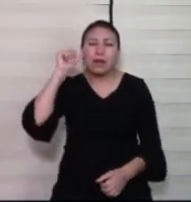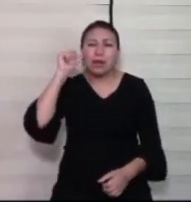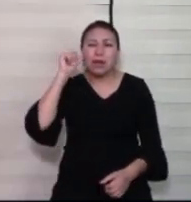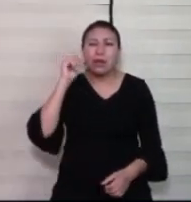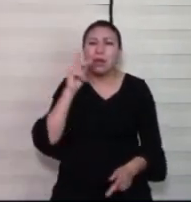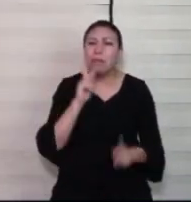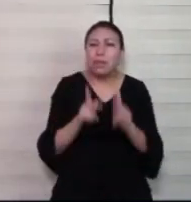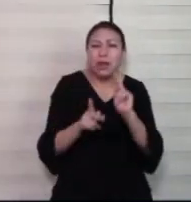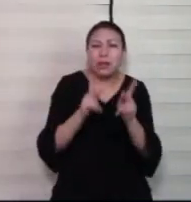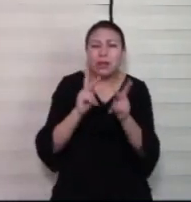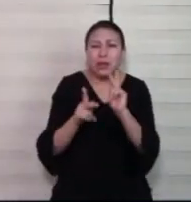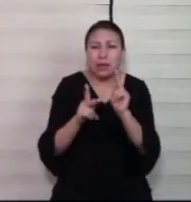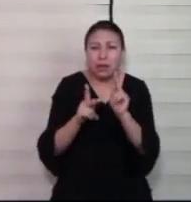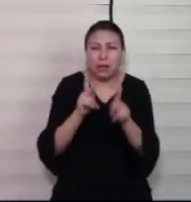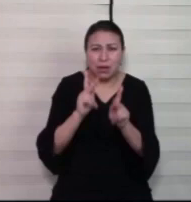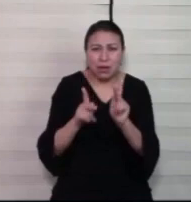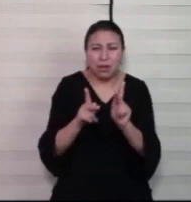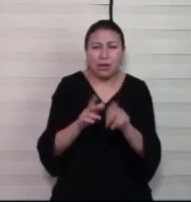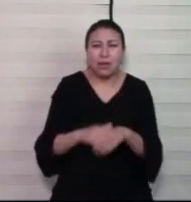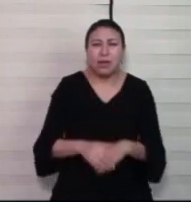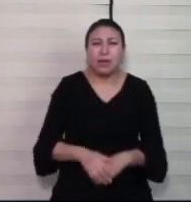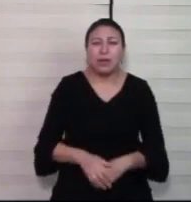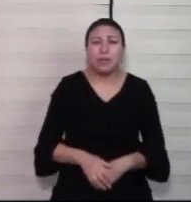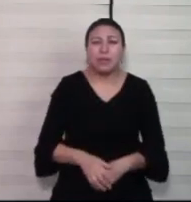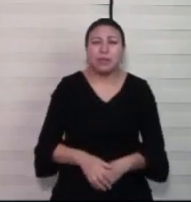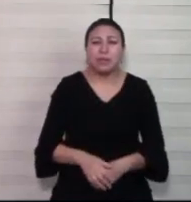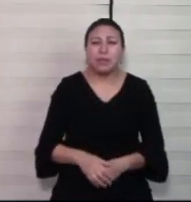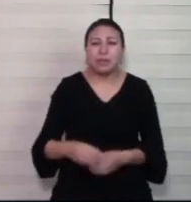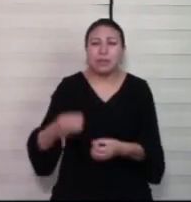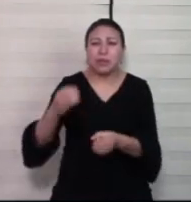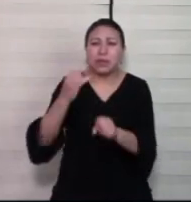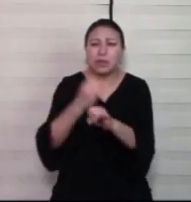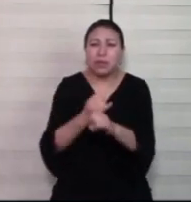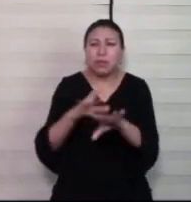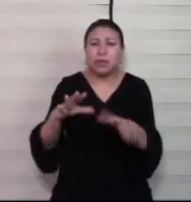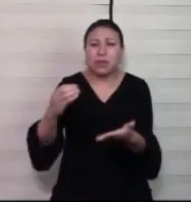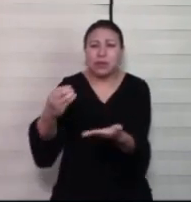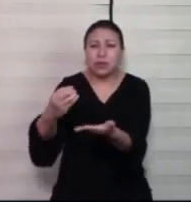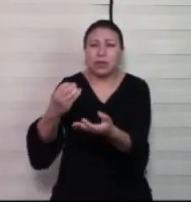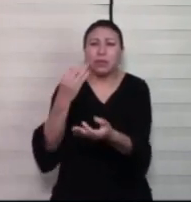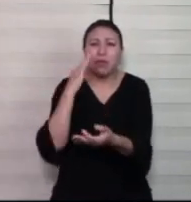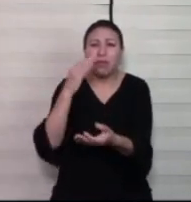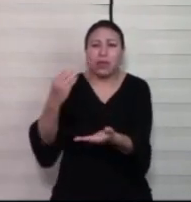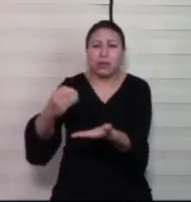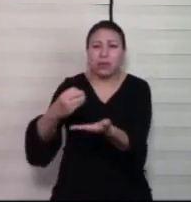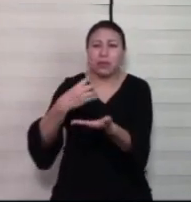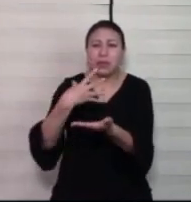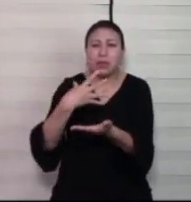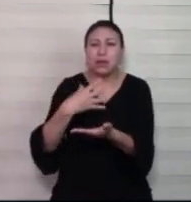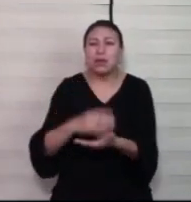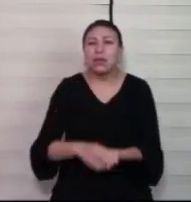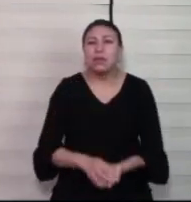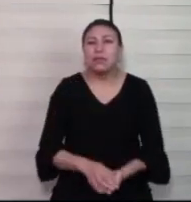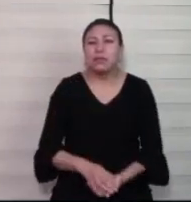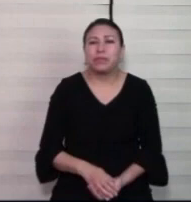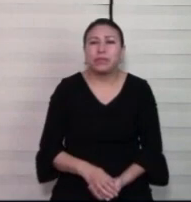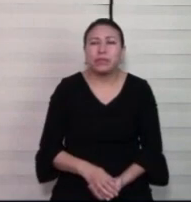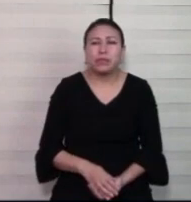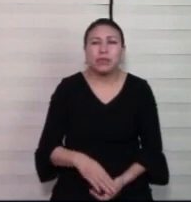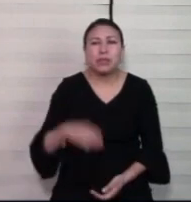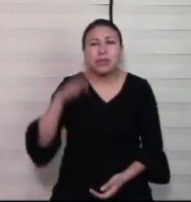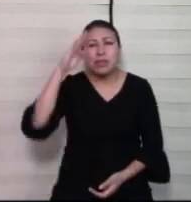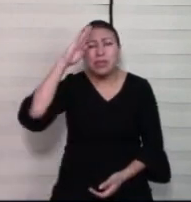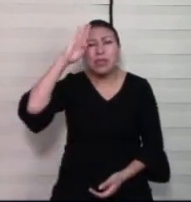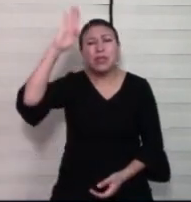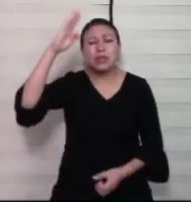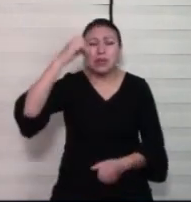alguien, un parrafito, que nos llegó por Facebook. Y decía, Señor, es un año de